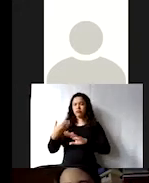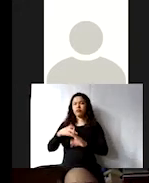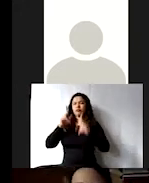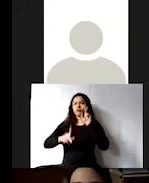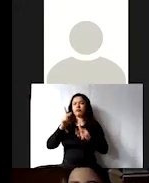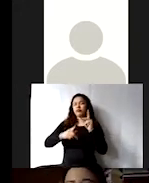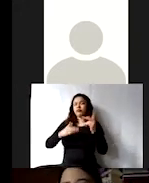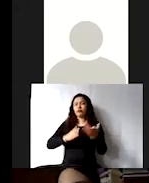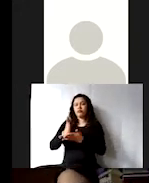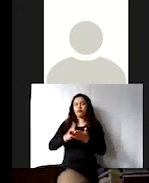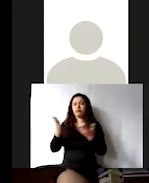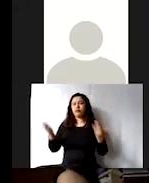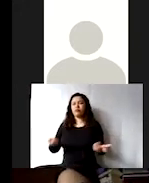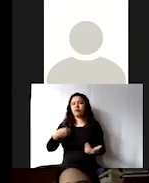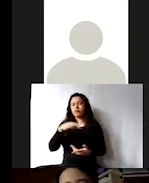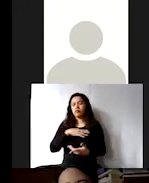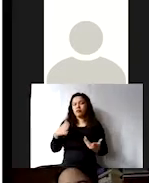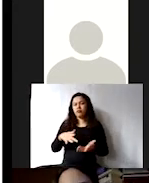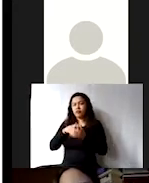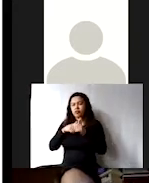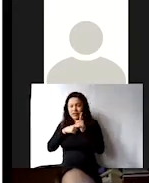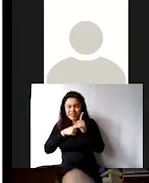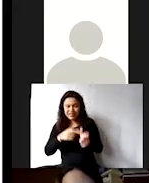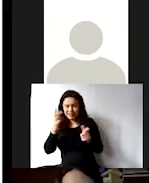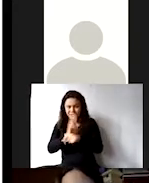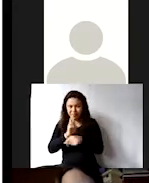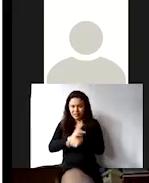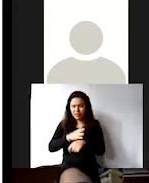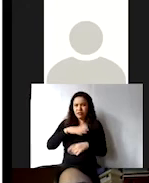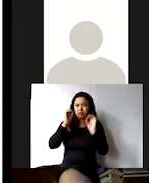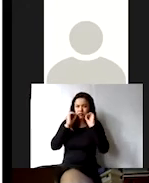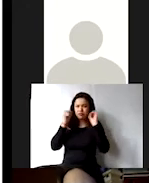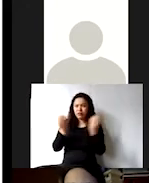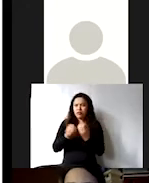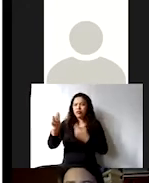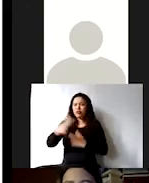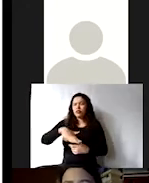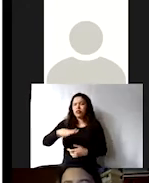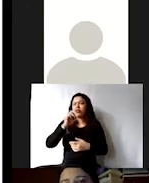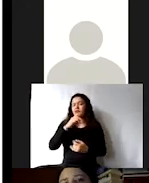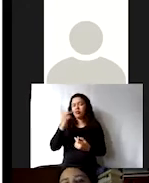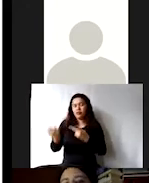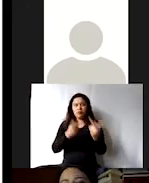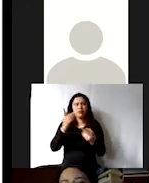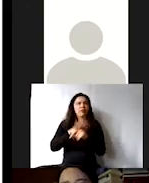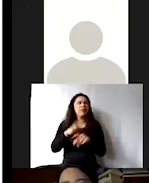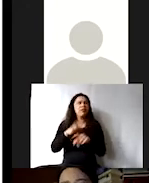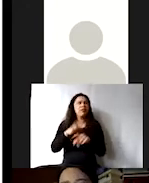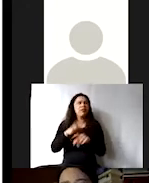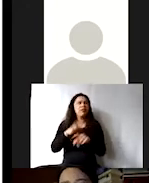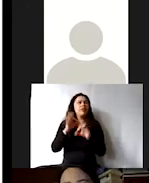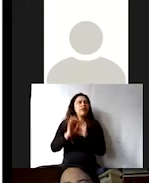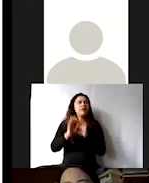intervención anterior, cómo damos seguimiento en mi organización a todas estas cuestiones con preguntas clave, cómo me